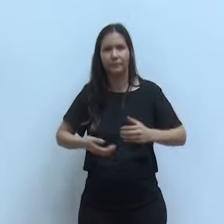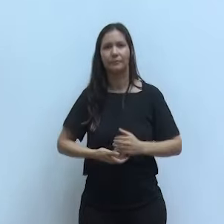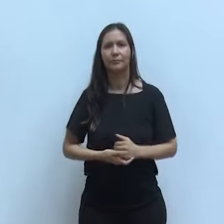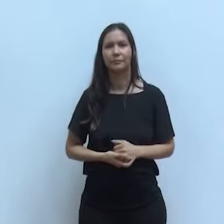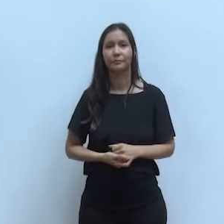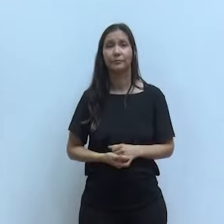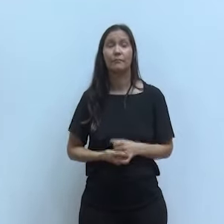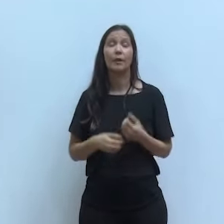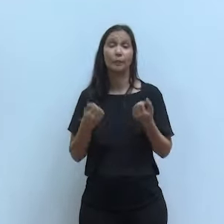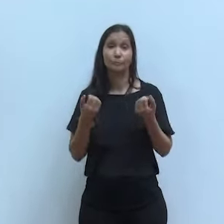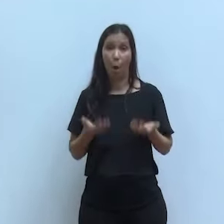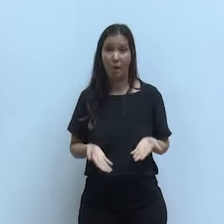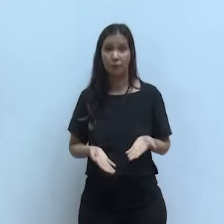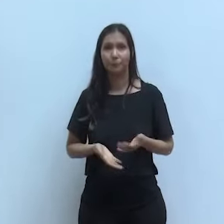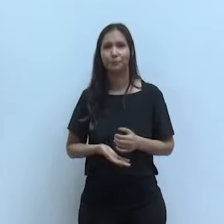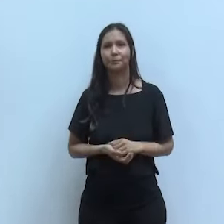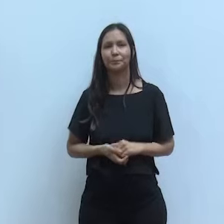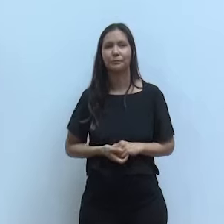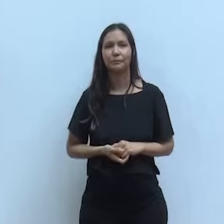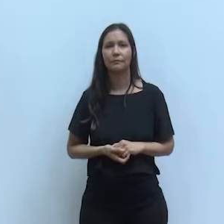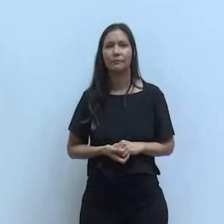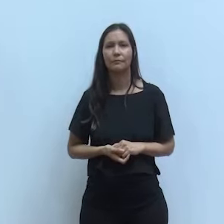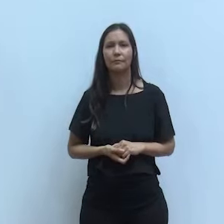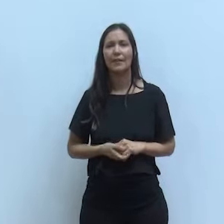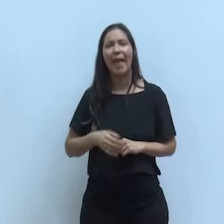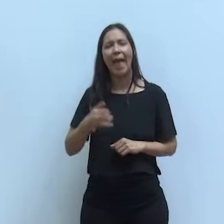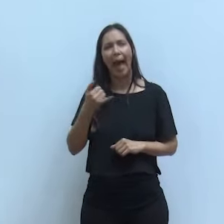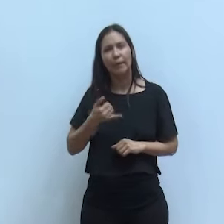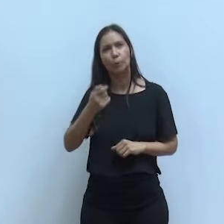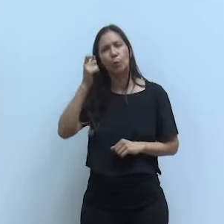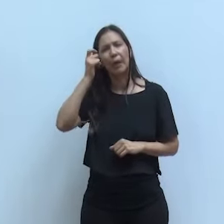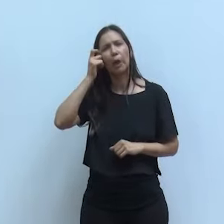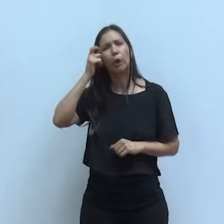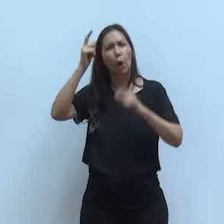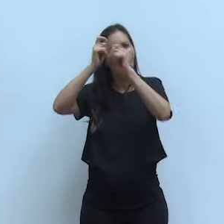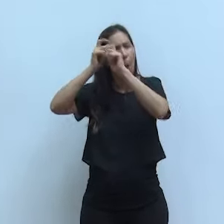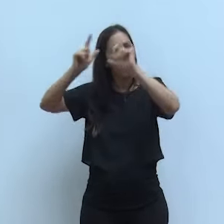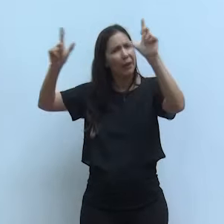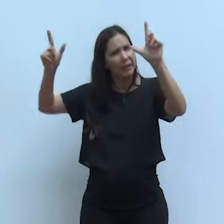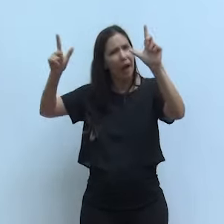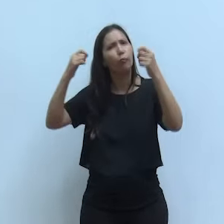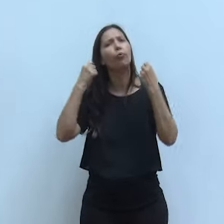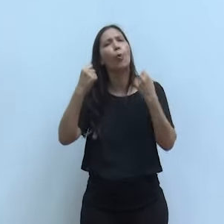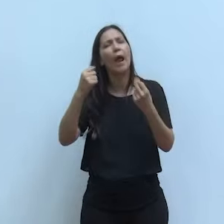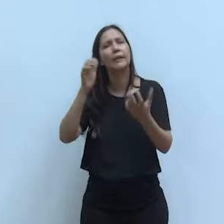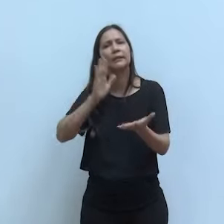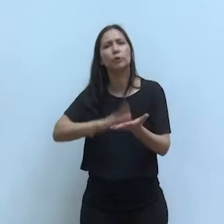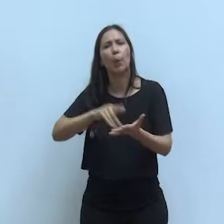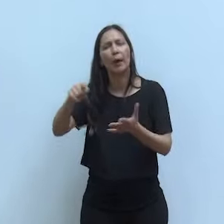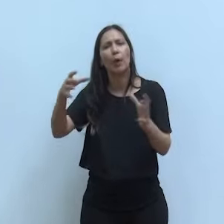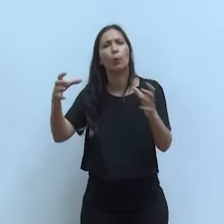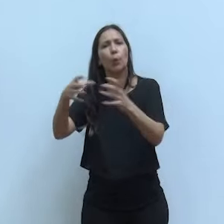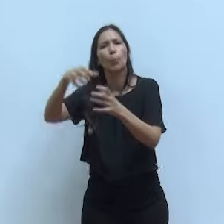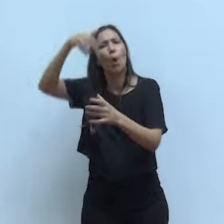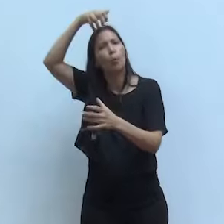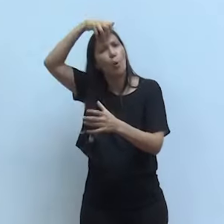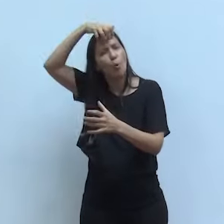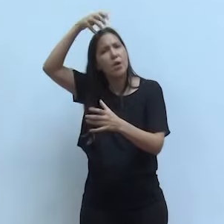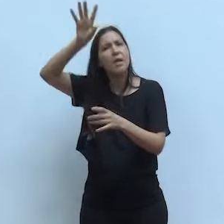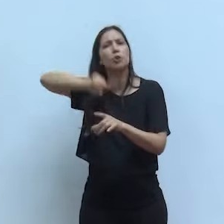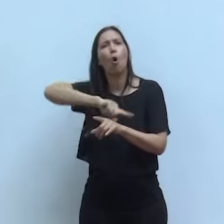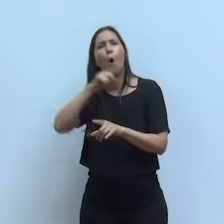entonces hay una consistencia ideológica fuerte en el voto a bullrich y en el voto a milei muy